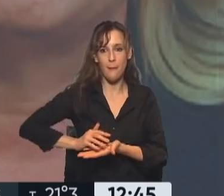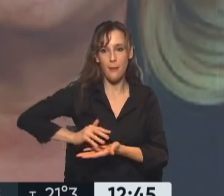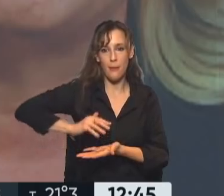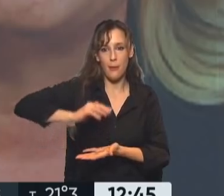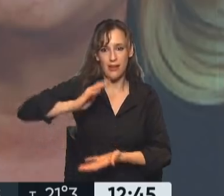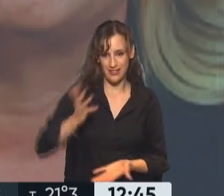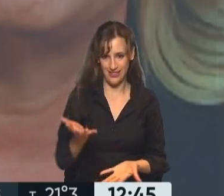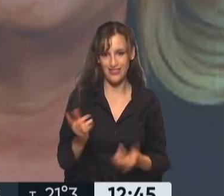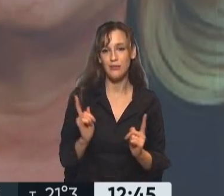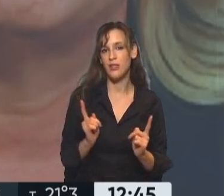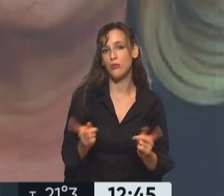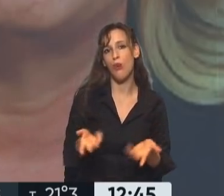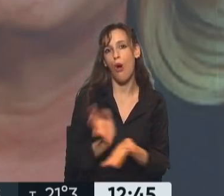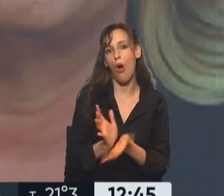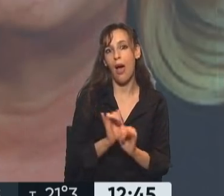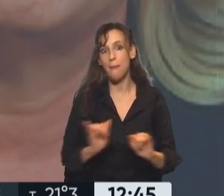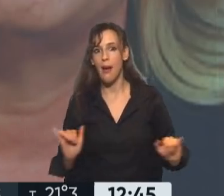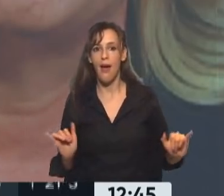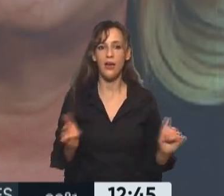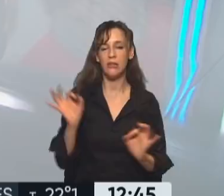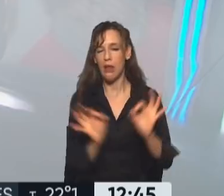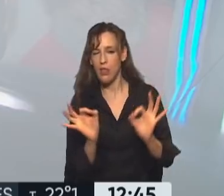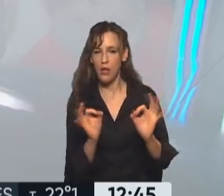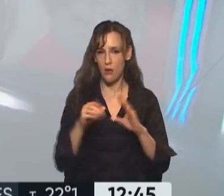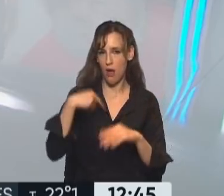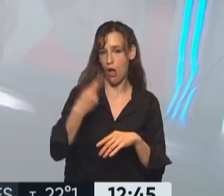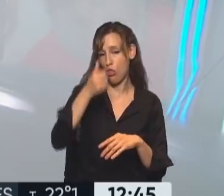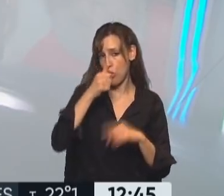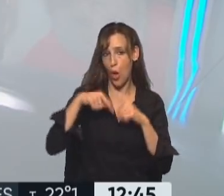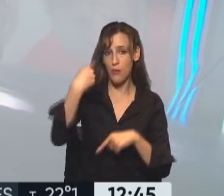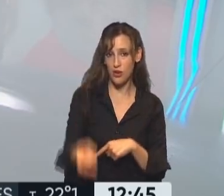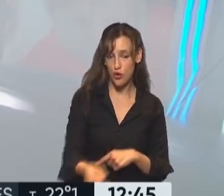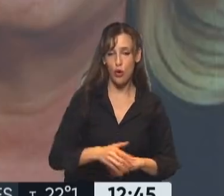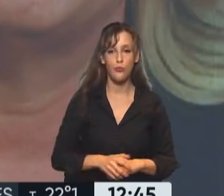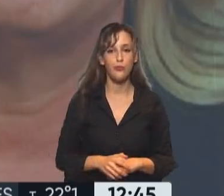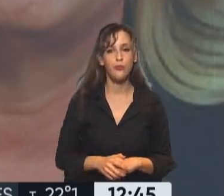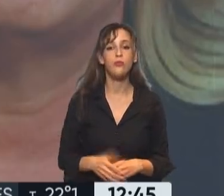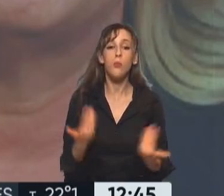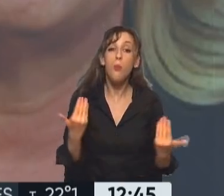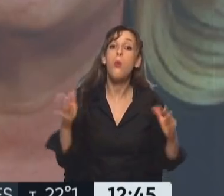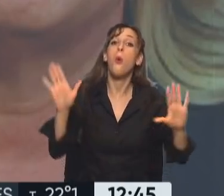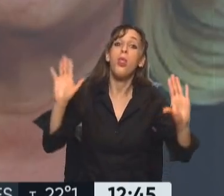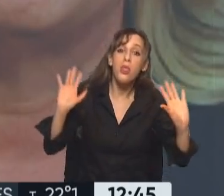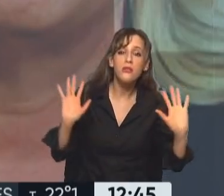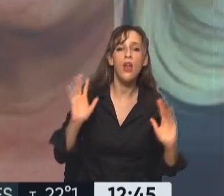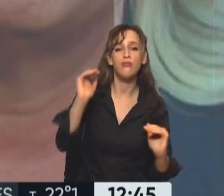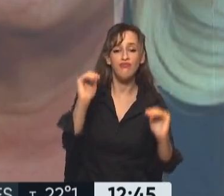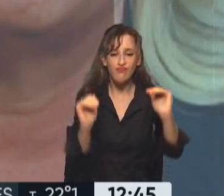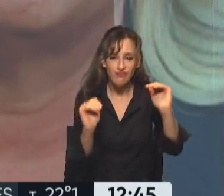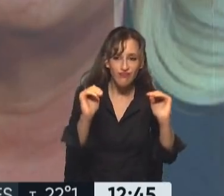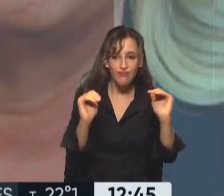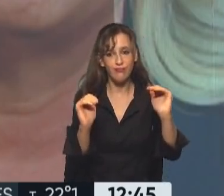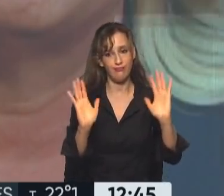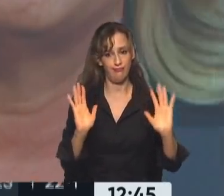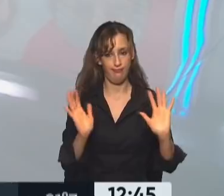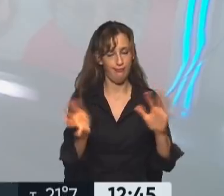en esta campaña con otra estrategia mirando el próximo domingo. Sería, decíamos, en potencial muy ajustado el triunfo de Macron, según